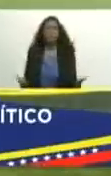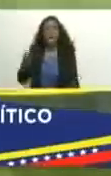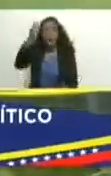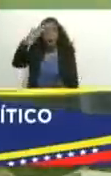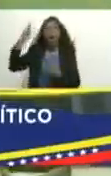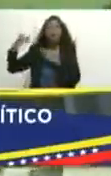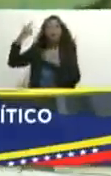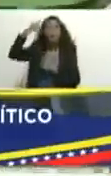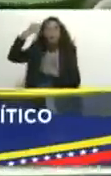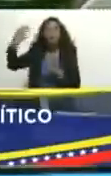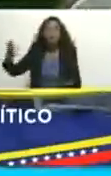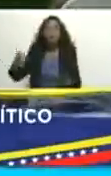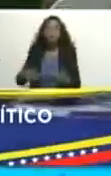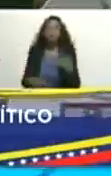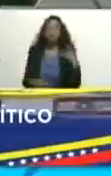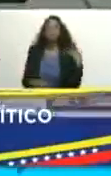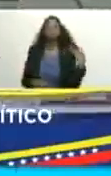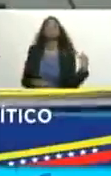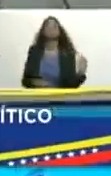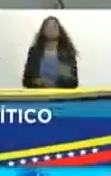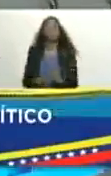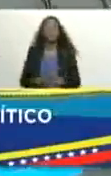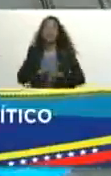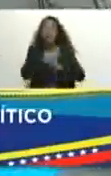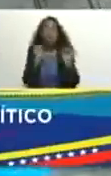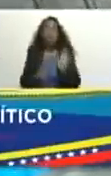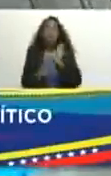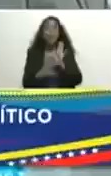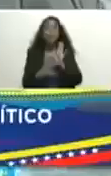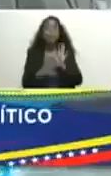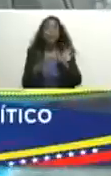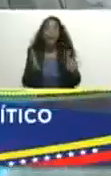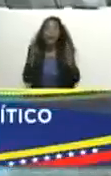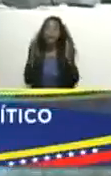sabiduría popular. Esa es la fórmula de la victoria,